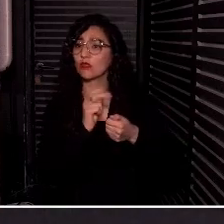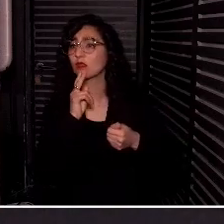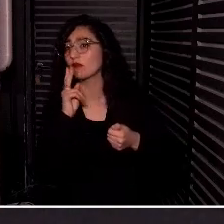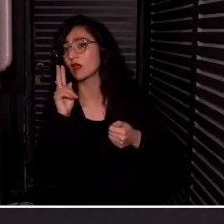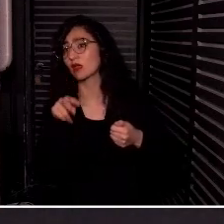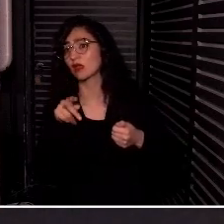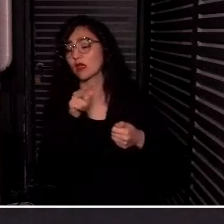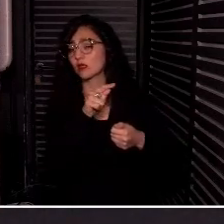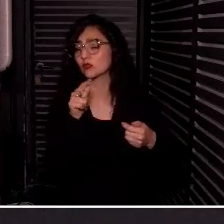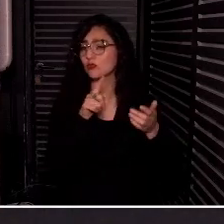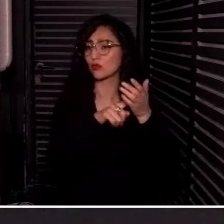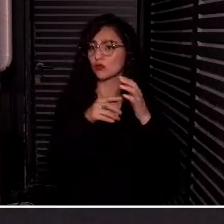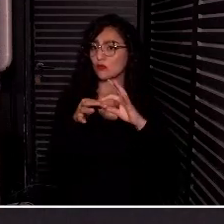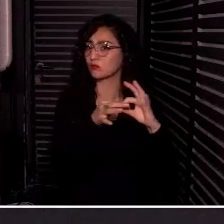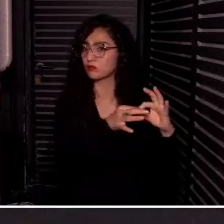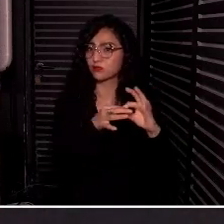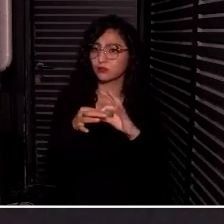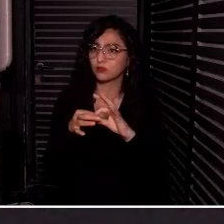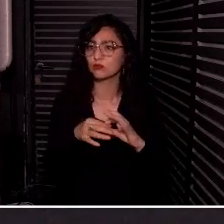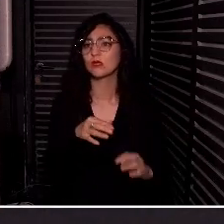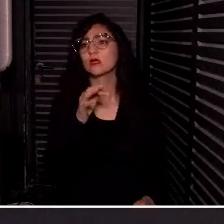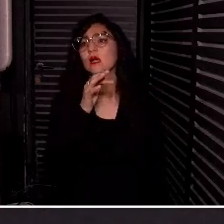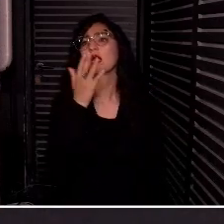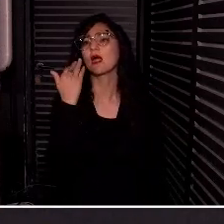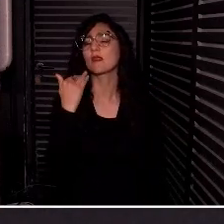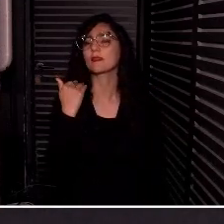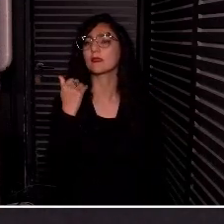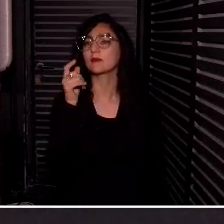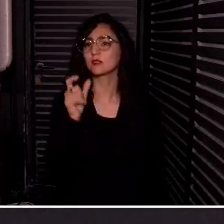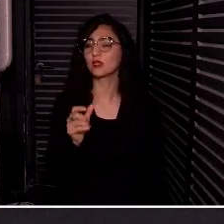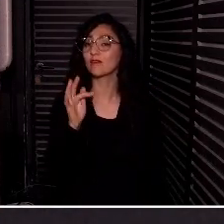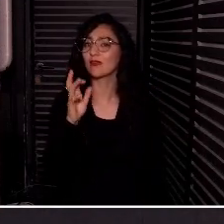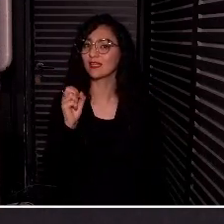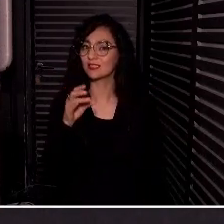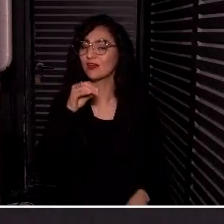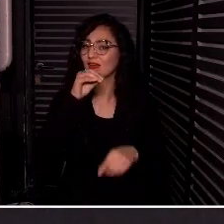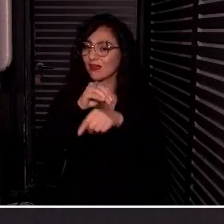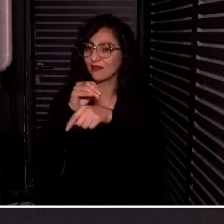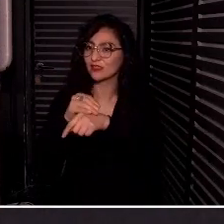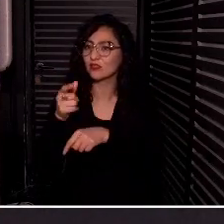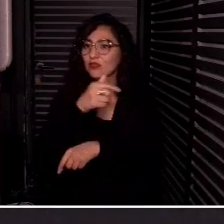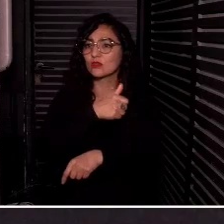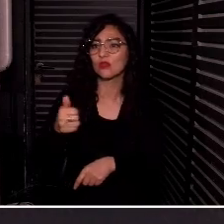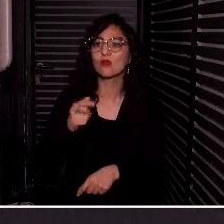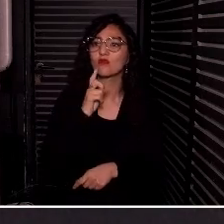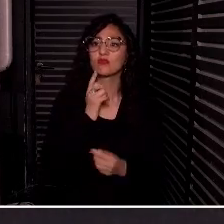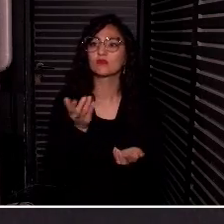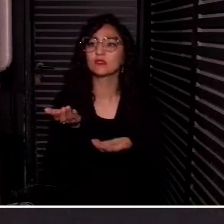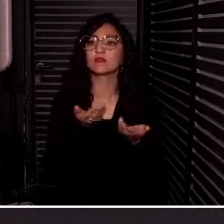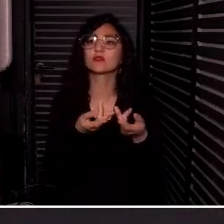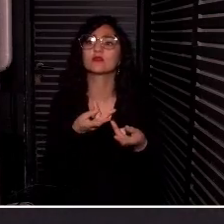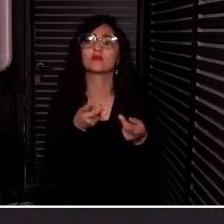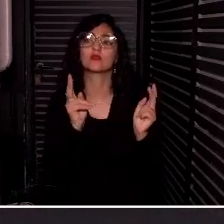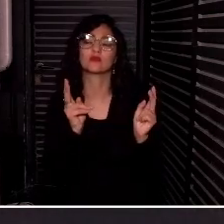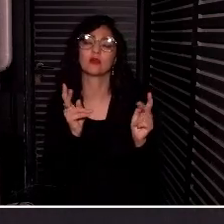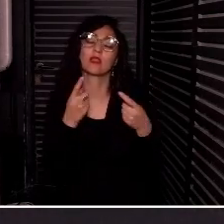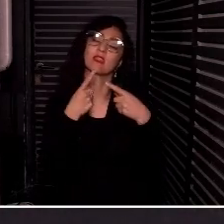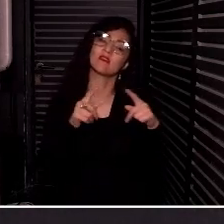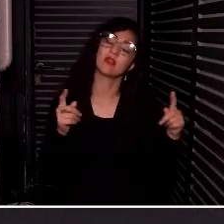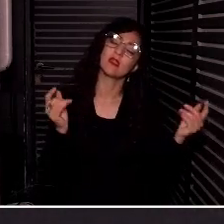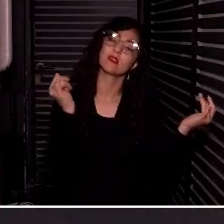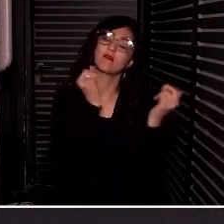saber Don Patricio Don Francisco Vidal eh es que tenemos servicio público tal vez en Diferentes